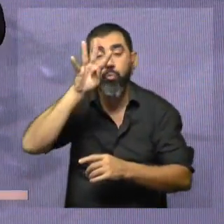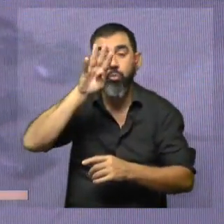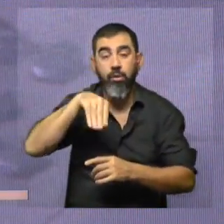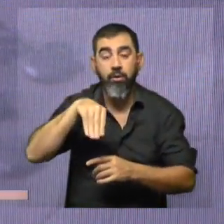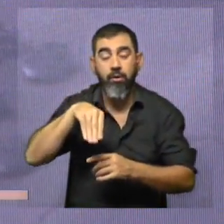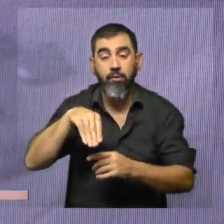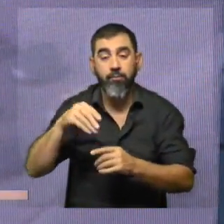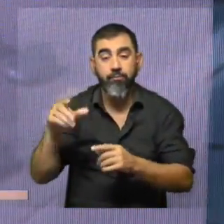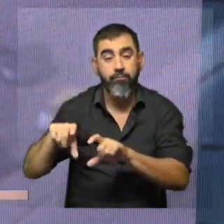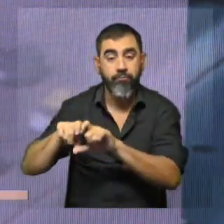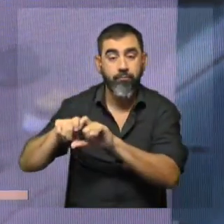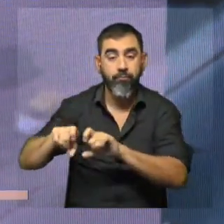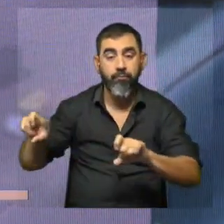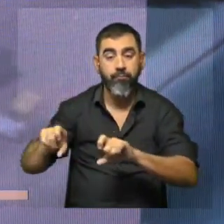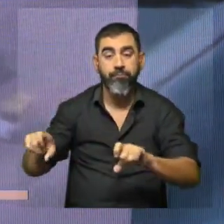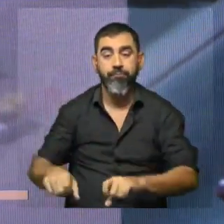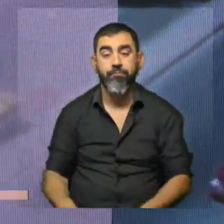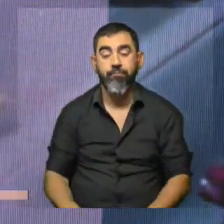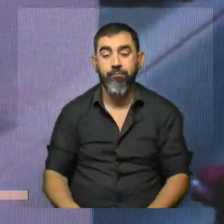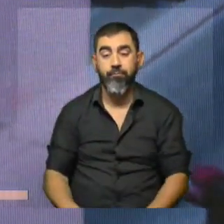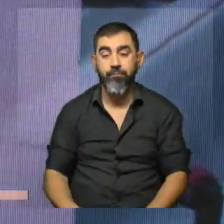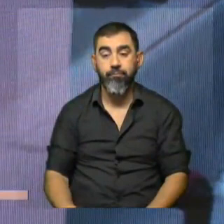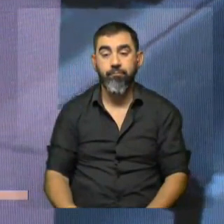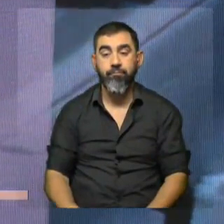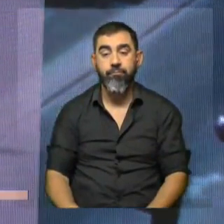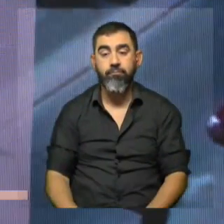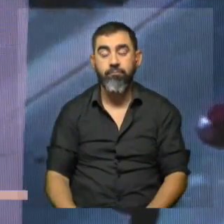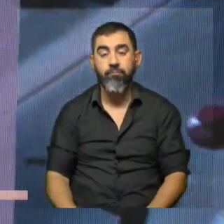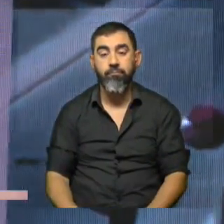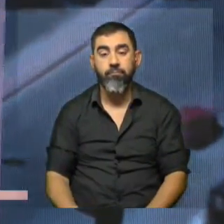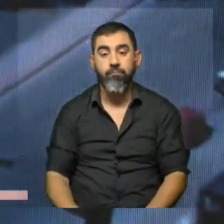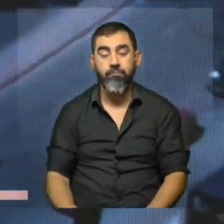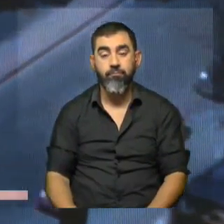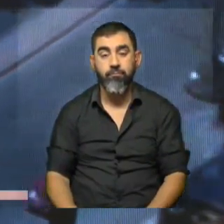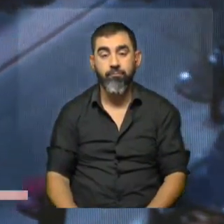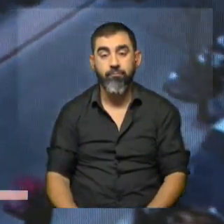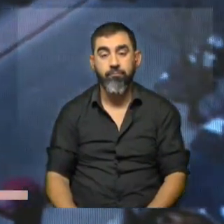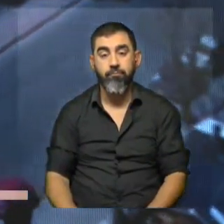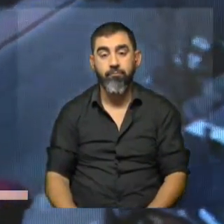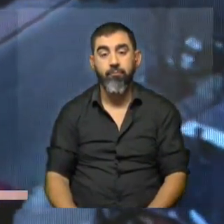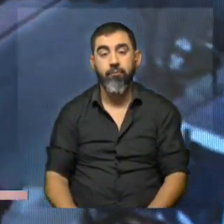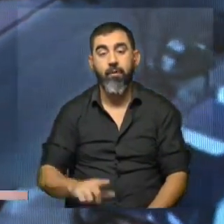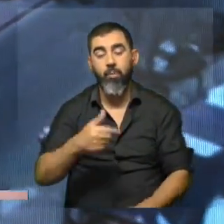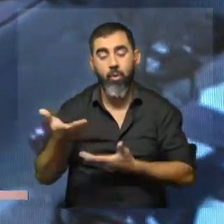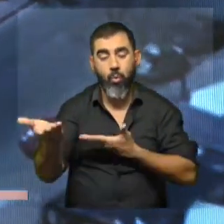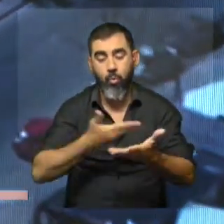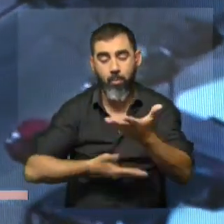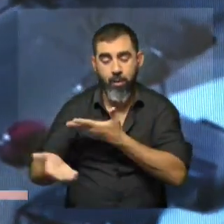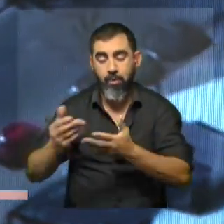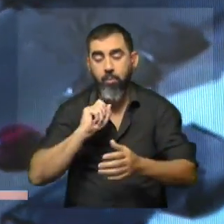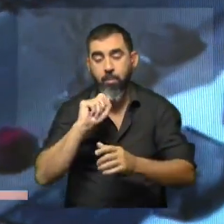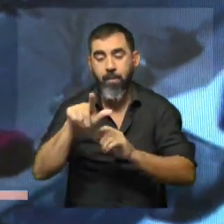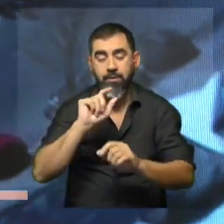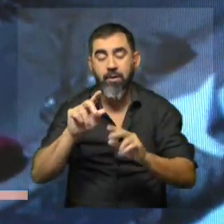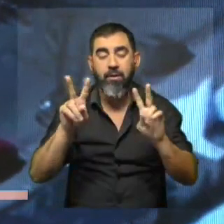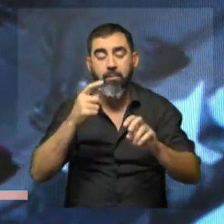UI, y en Instagram, TV Ciudad, así derechito. Por esa vía se pueden comunicar con nosotros, así que en un rato vamos a estar compartiendo mensajes para